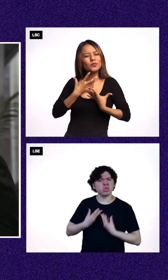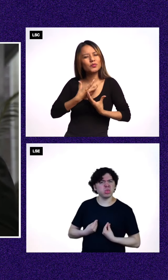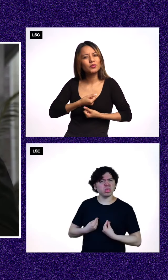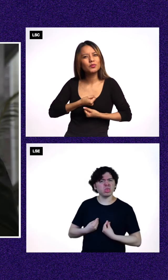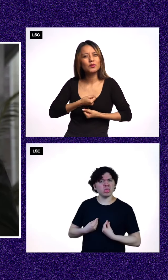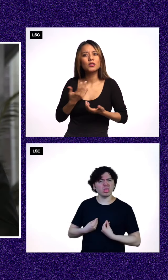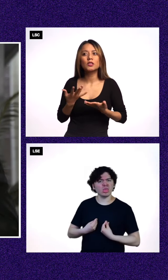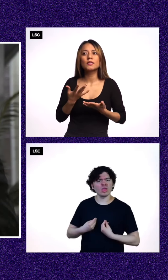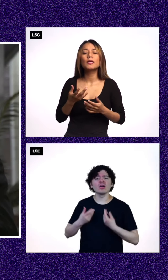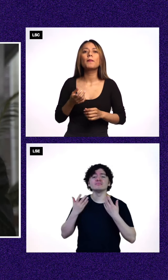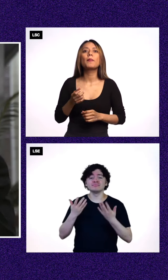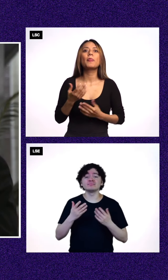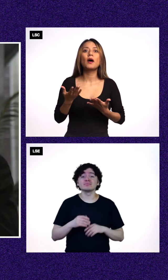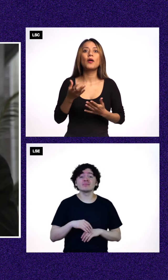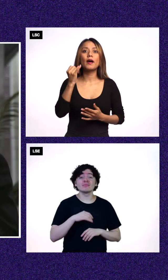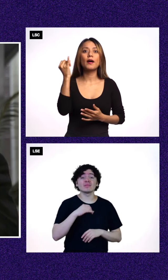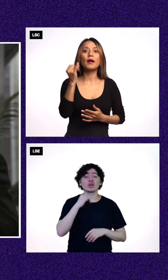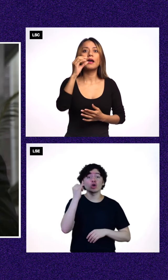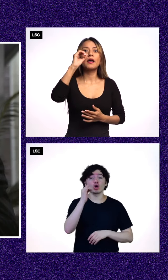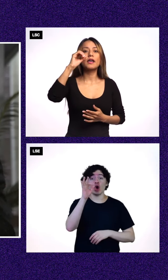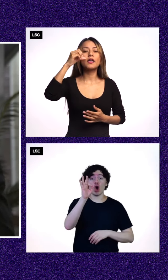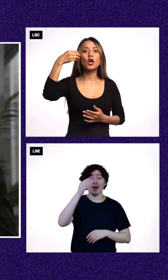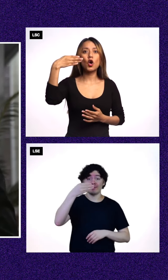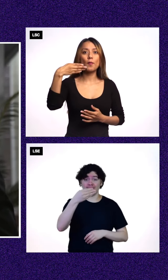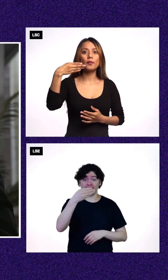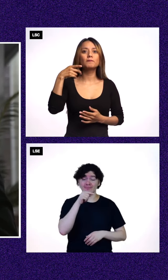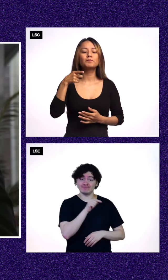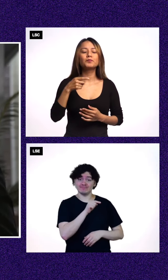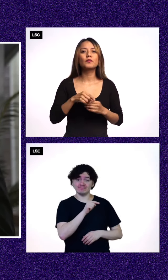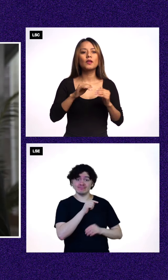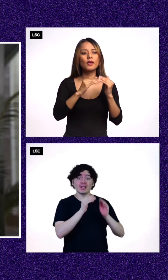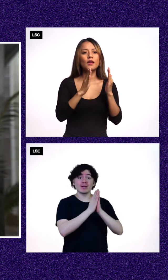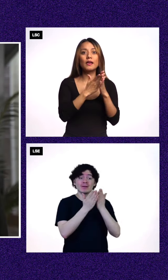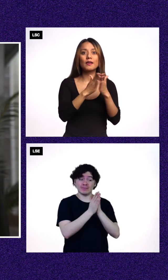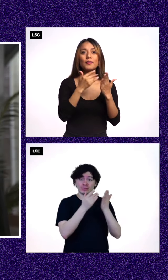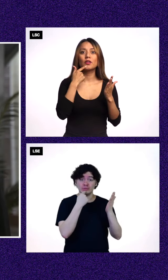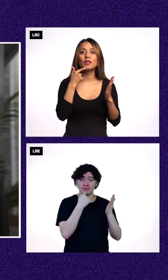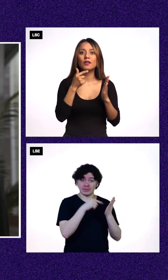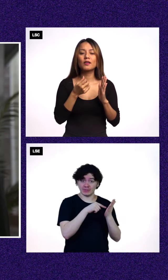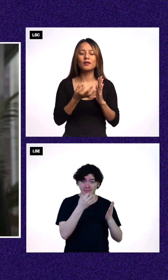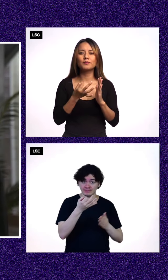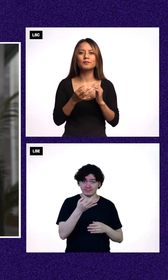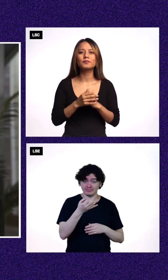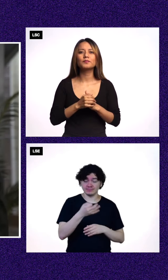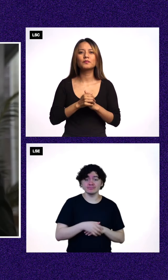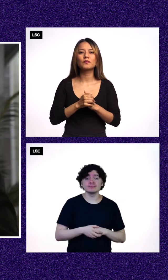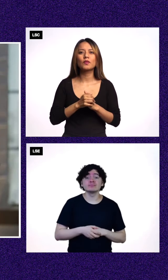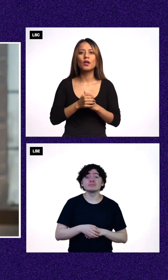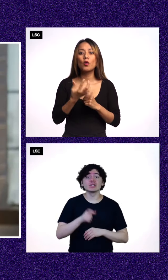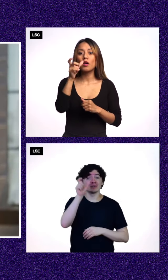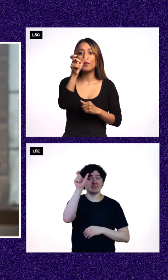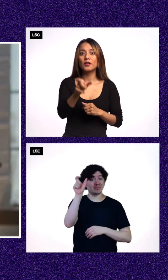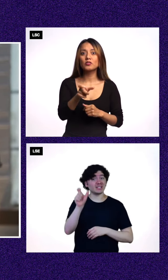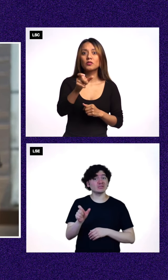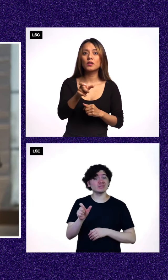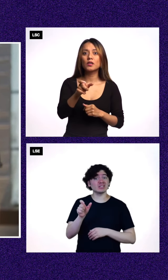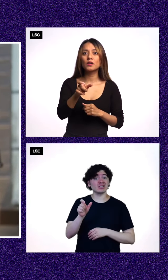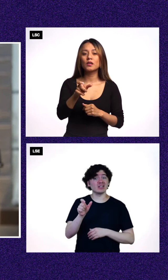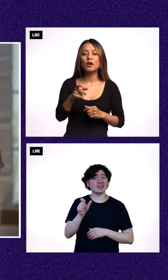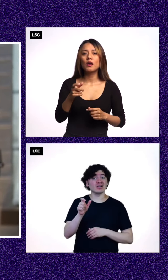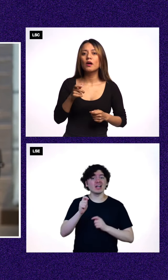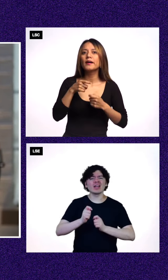Job, por parte de uno de sus supuestos animadores o consoladores, recibió de todo menos consuelo. Y esto es lo que